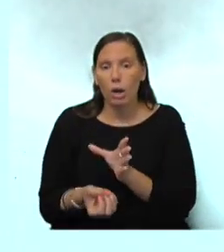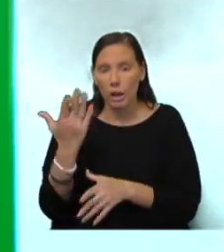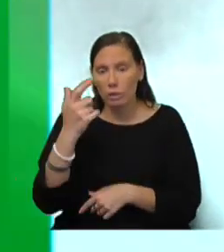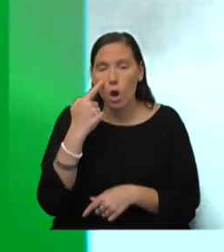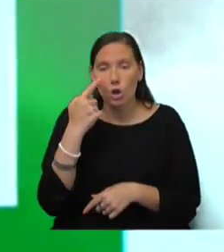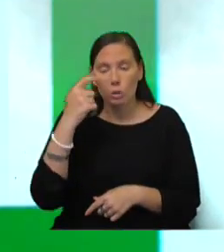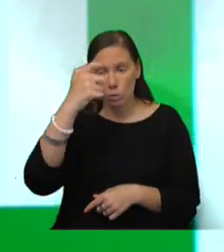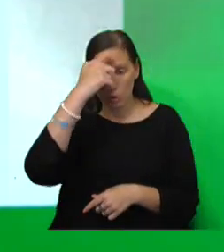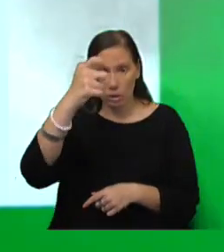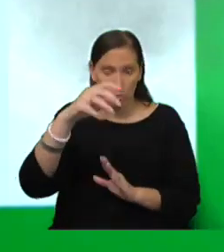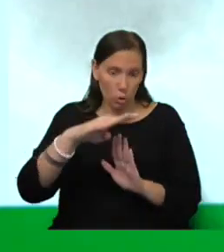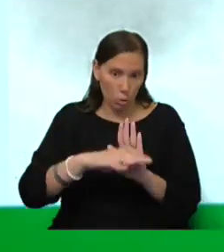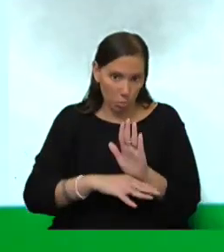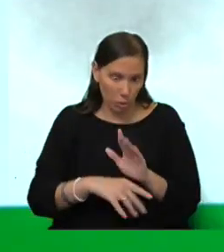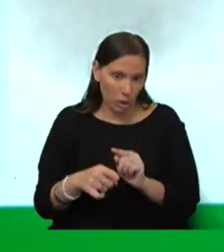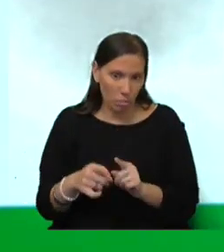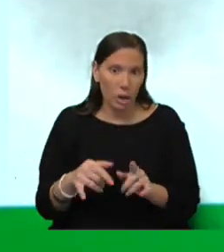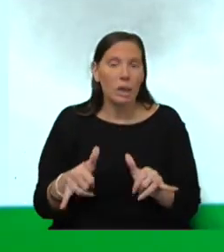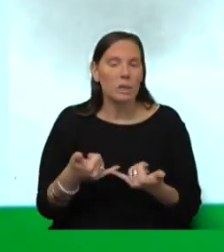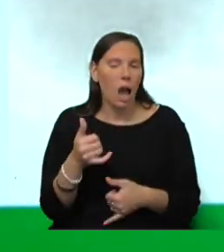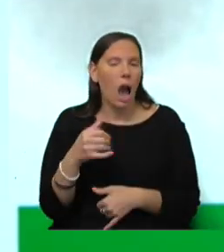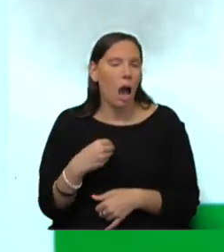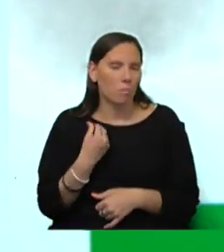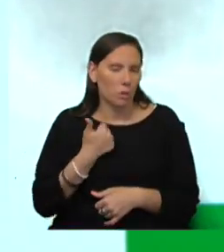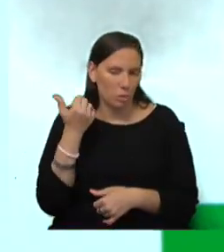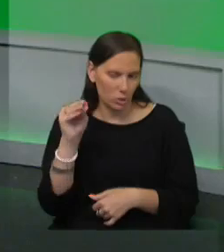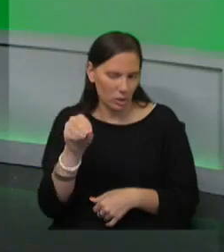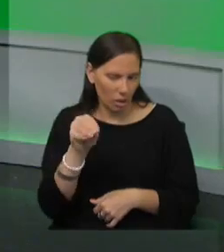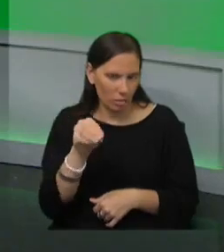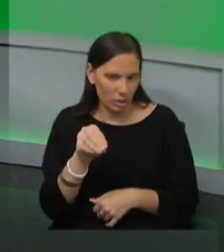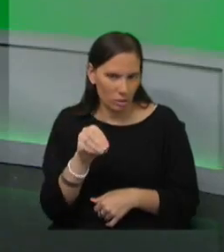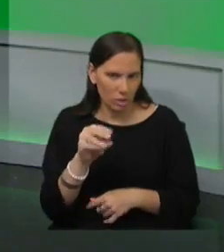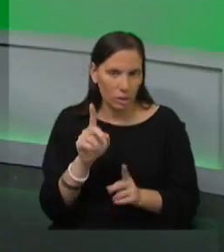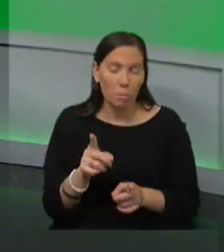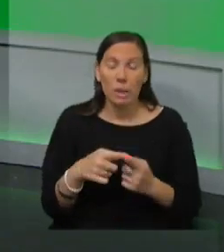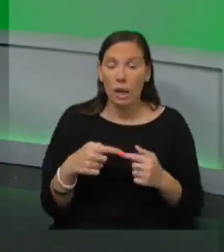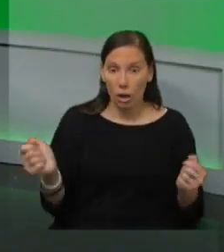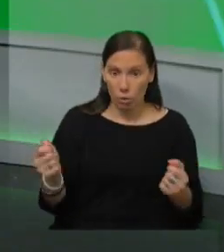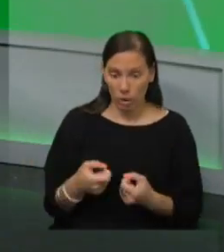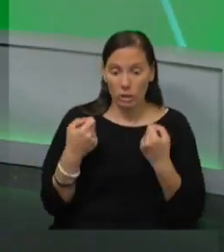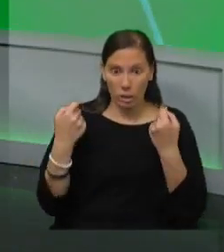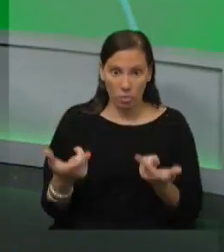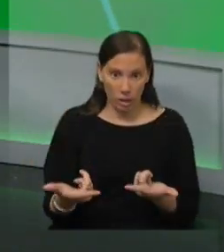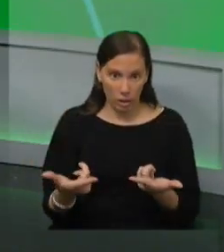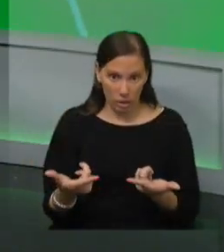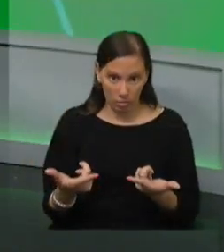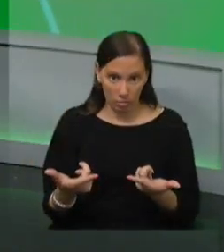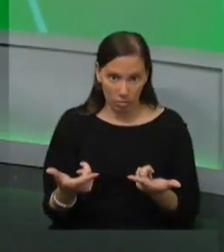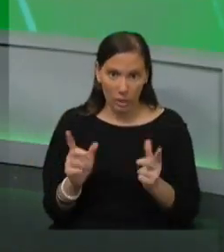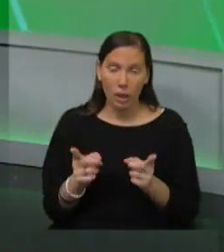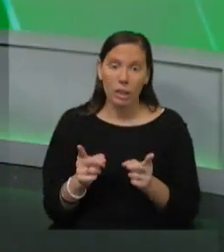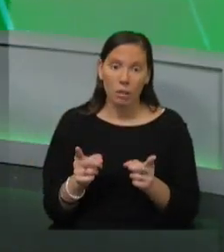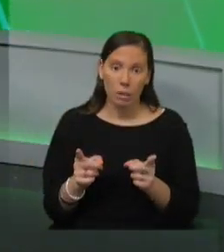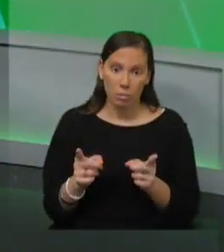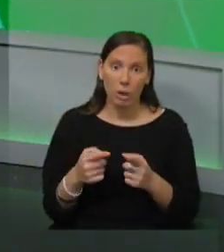científico en nuestro programa Así que ya te paso el el aviso y la t y sobre todo además los recursos que estábamos viendo no que tenemos que